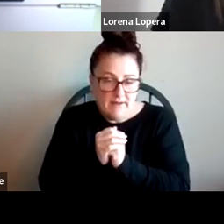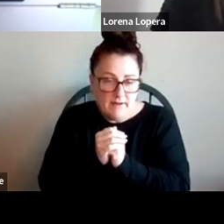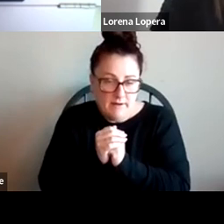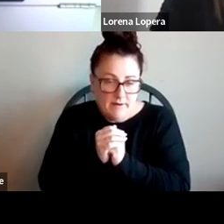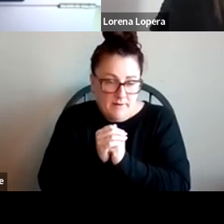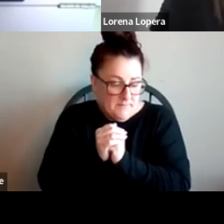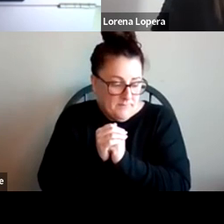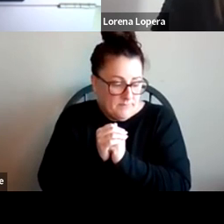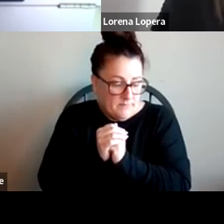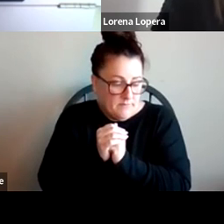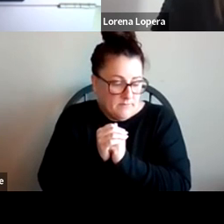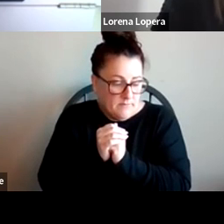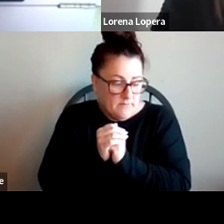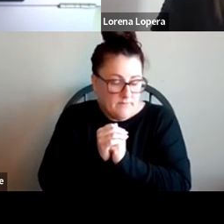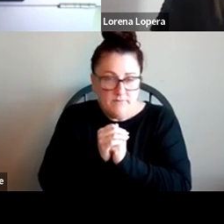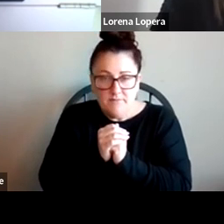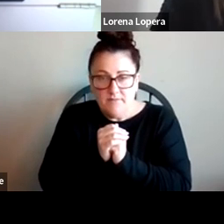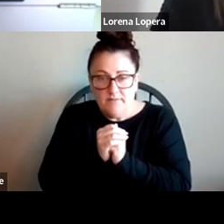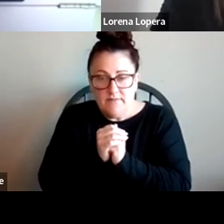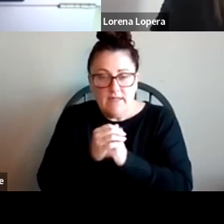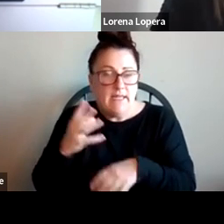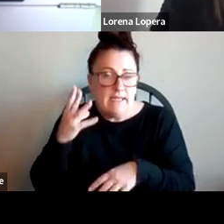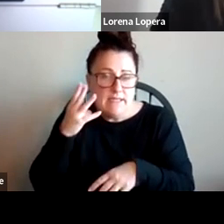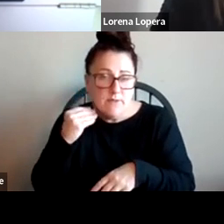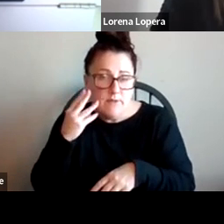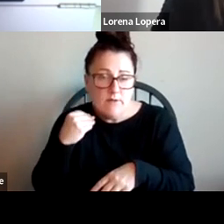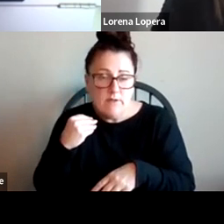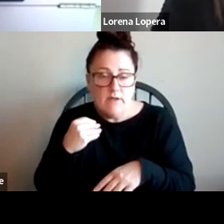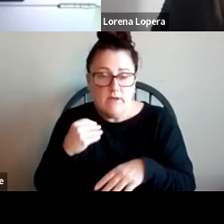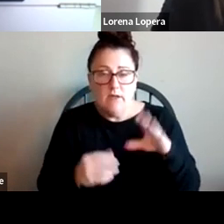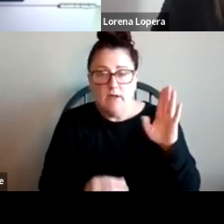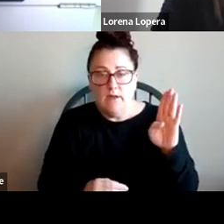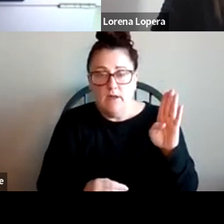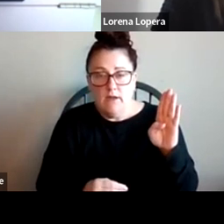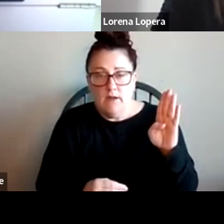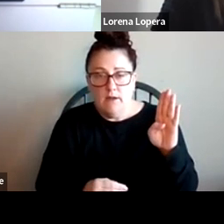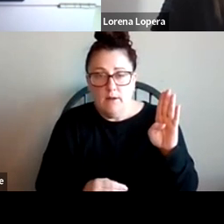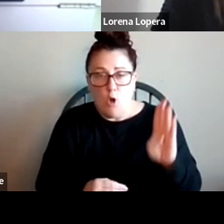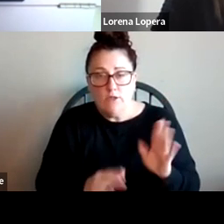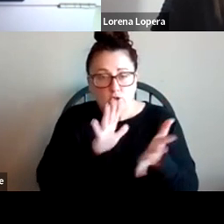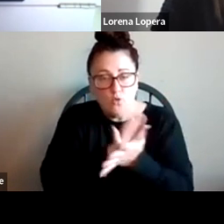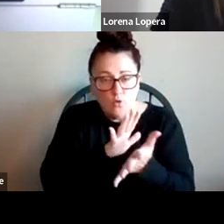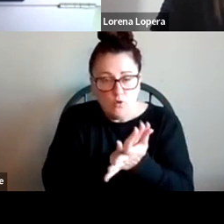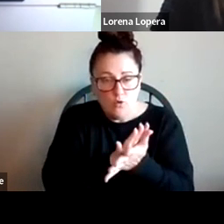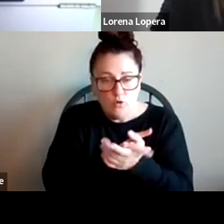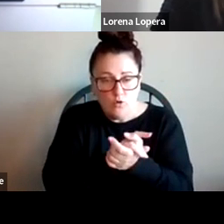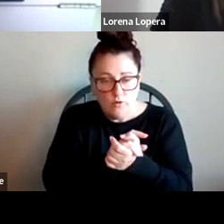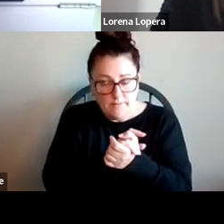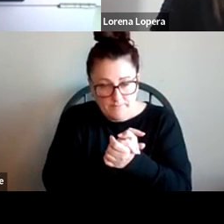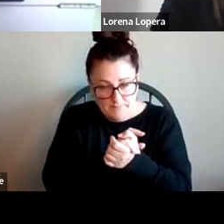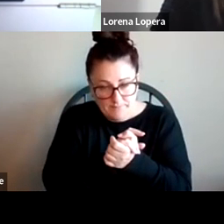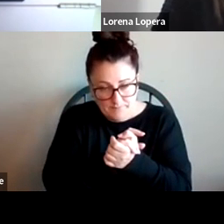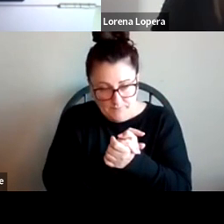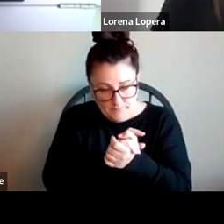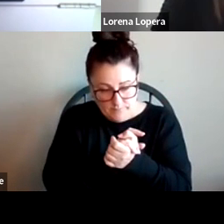Debe tener experiencia en el sistema escolar de Boston, ya que haya sido estudiante, tenga hijos en las escuelas o sea